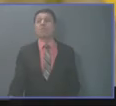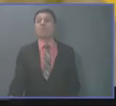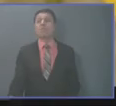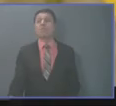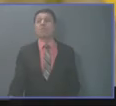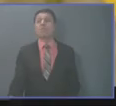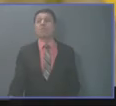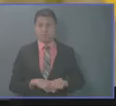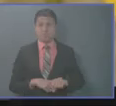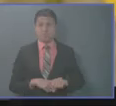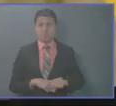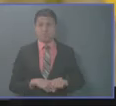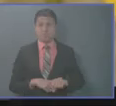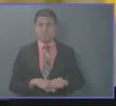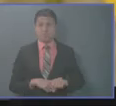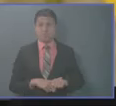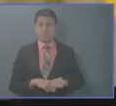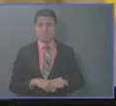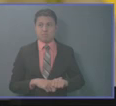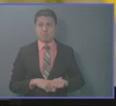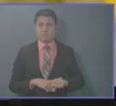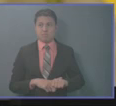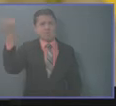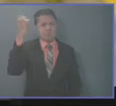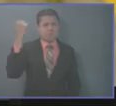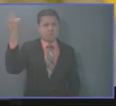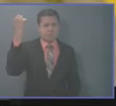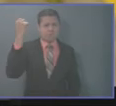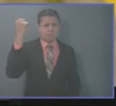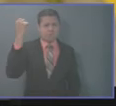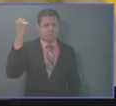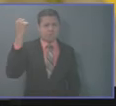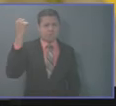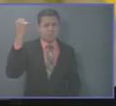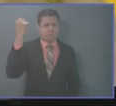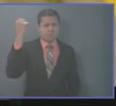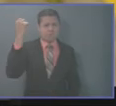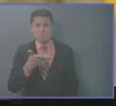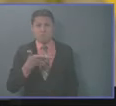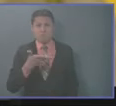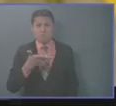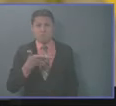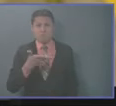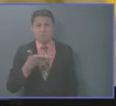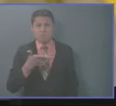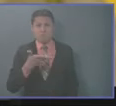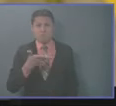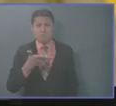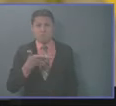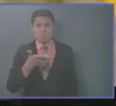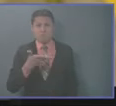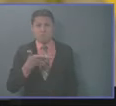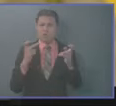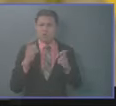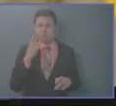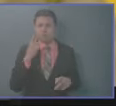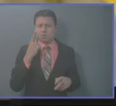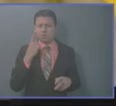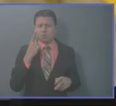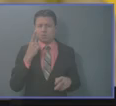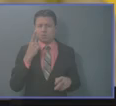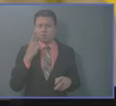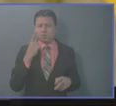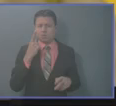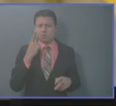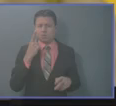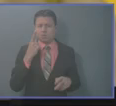de esta plenaria tan importante, donde estamos tocando puntos muy sensibles para la vida